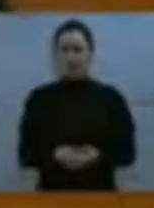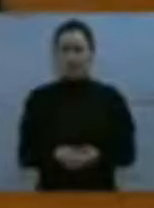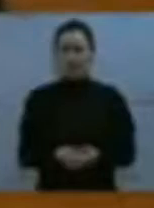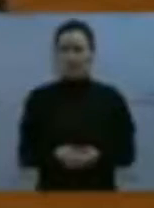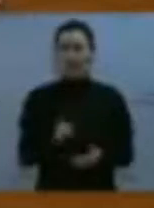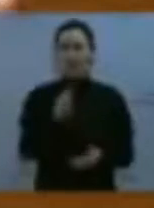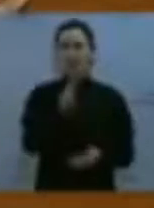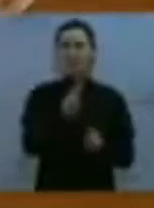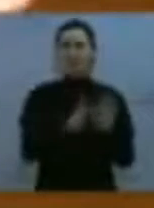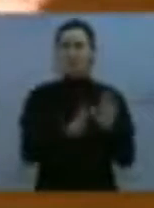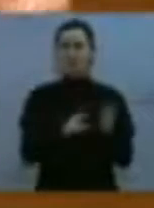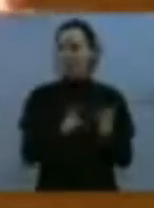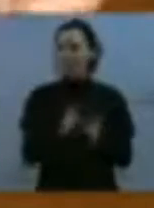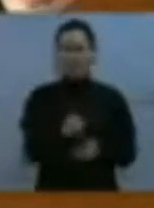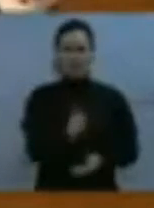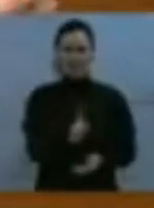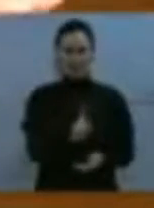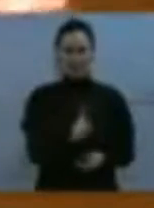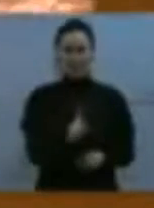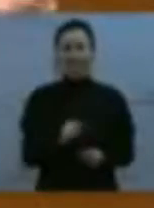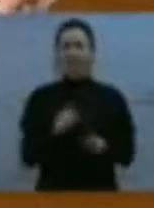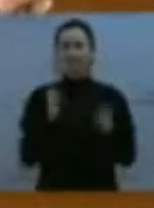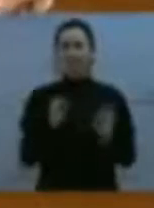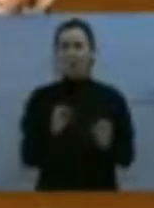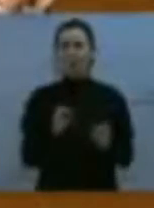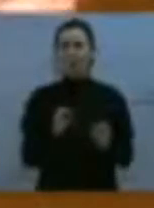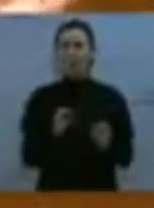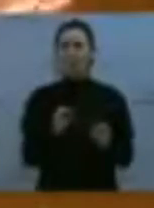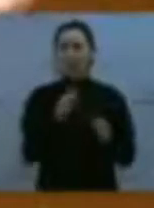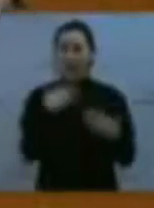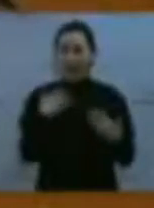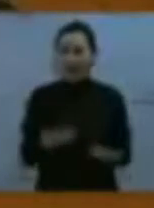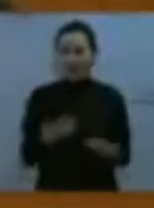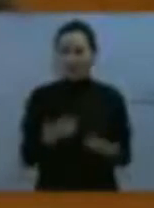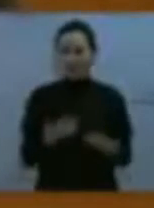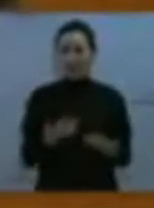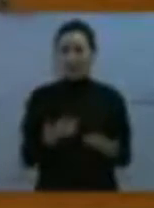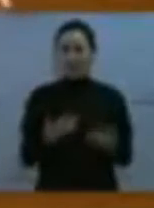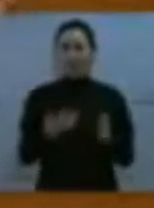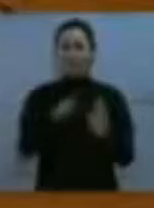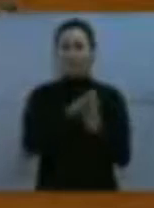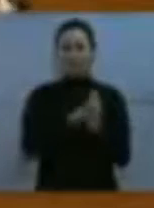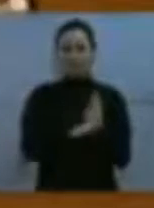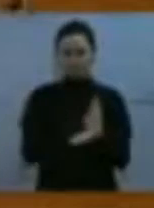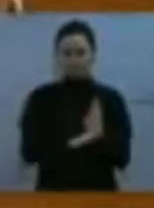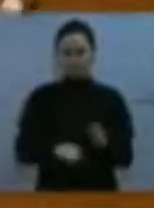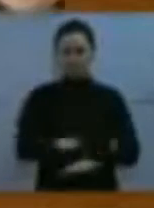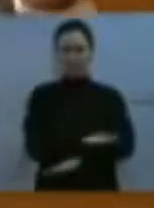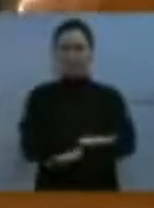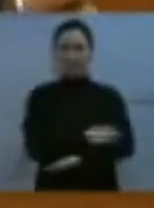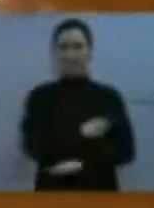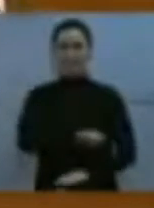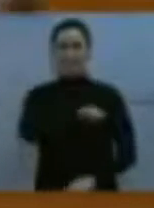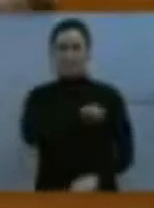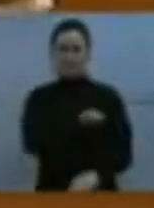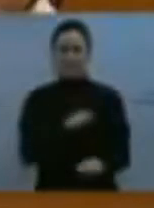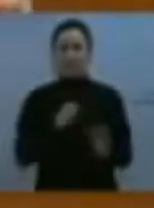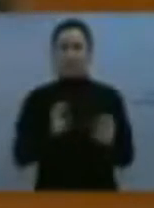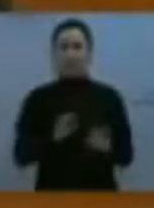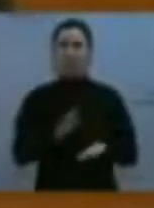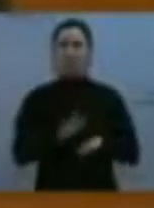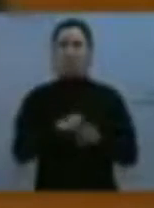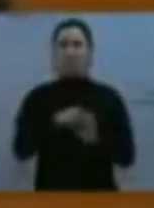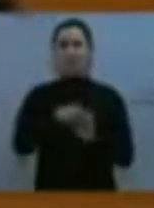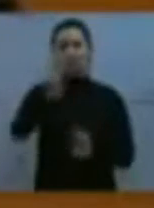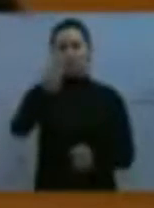a los acontecimientos que han marcado la agenda del Gobierno de España a través del separatismo catalán. Y le pedí a usted, y le pido